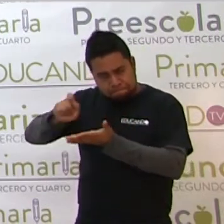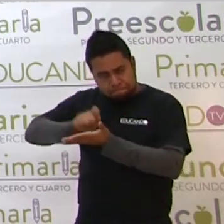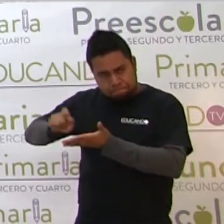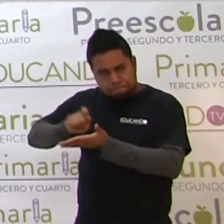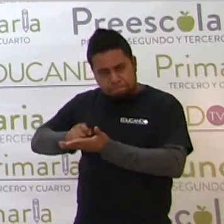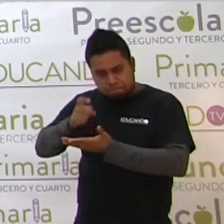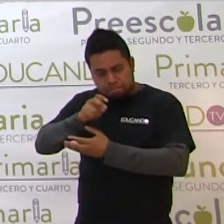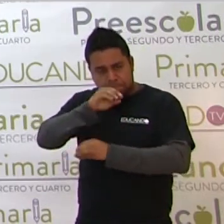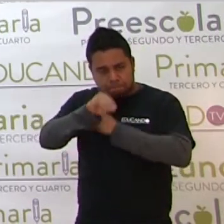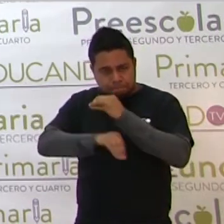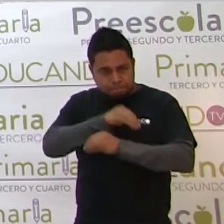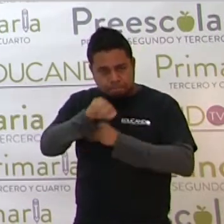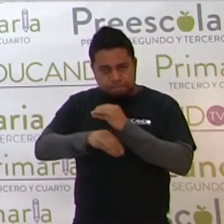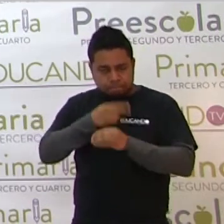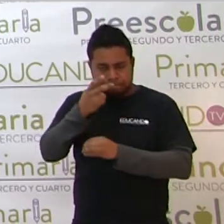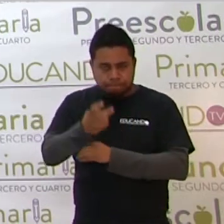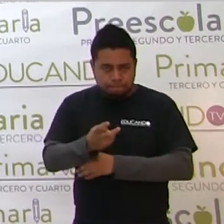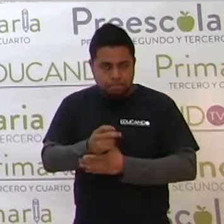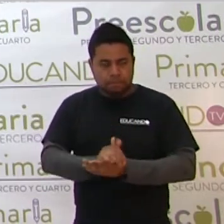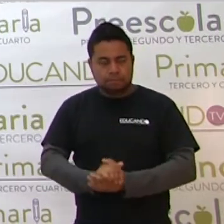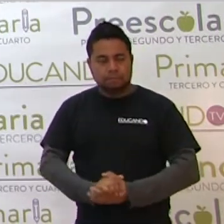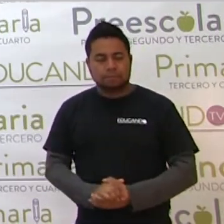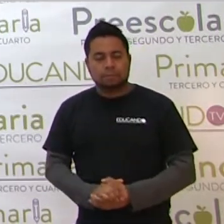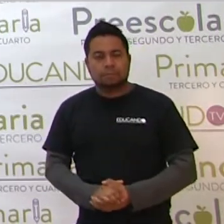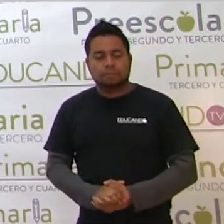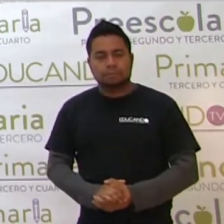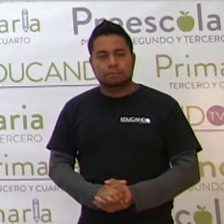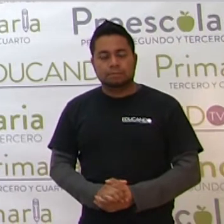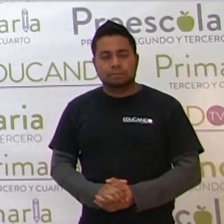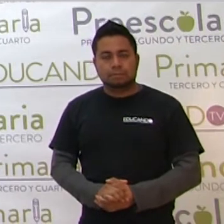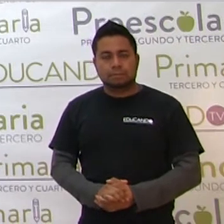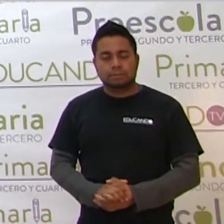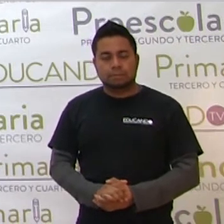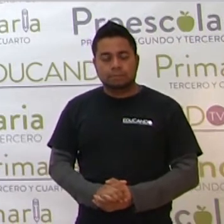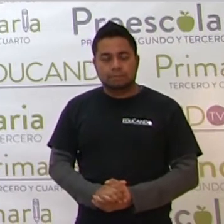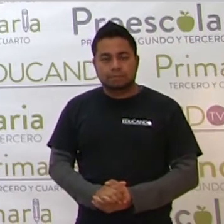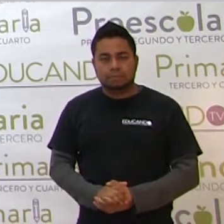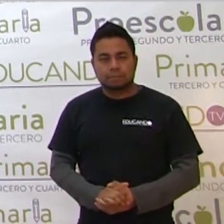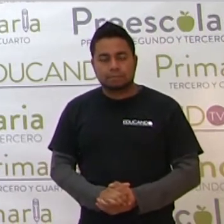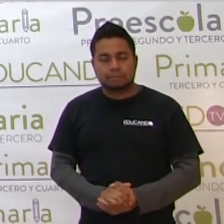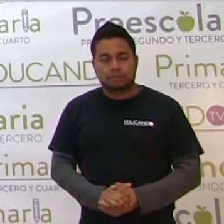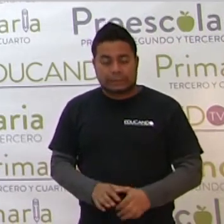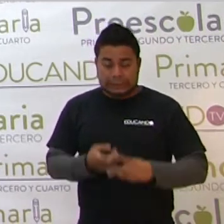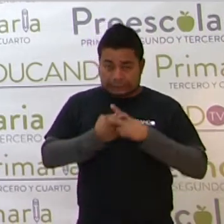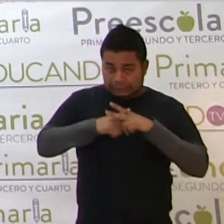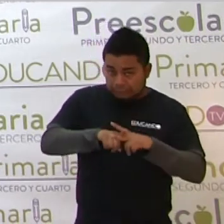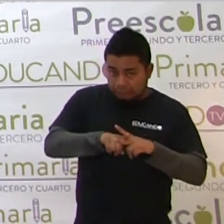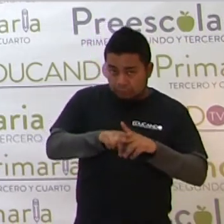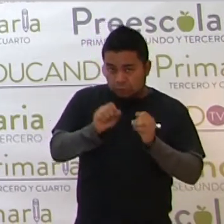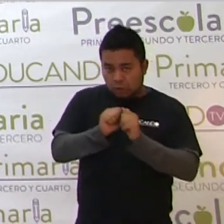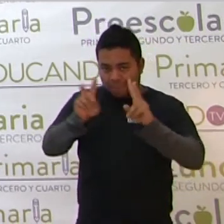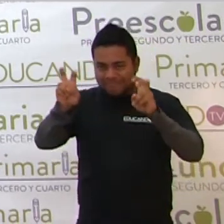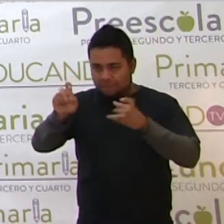a cabo este trabajo. Para empezar, vamos a anotar el tema.